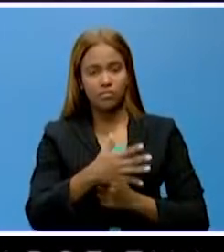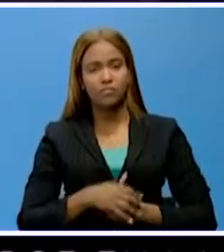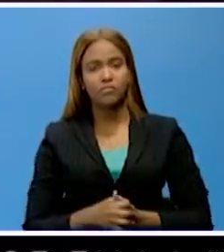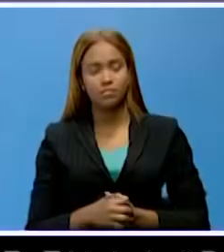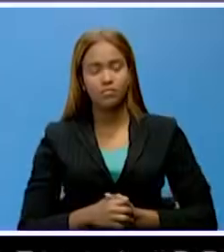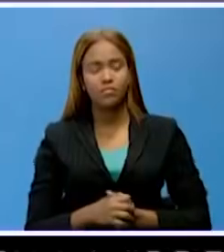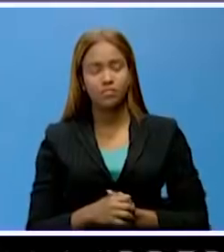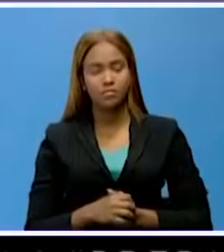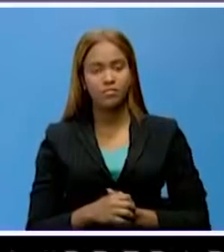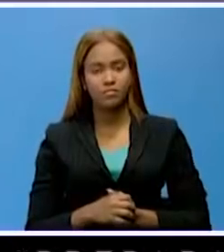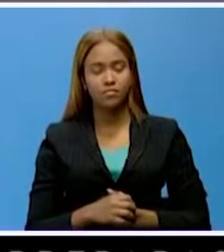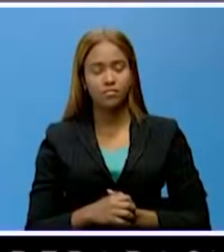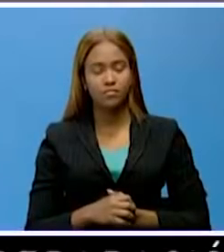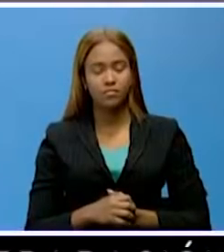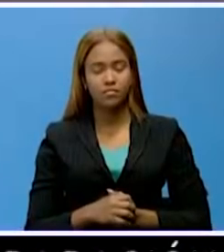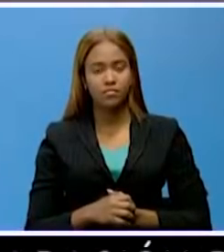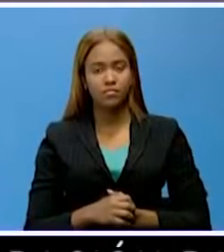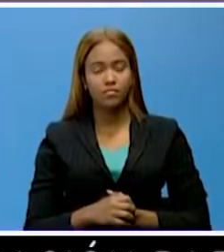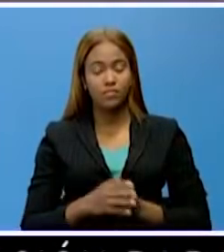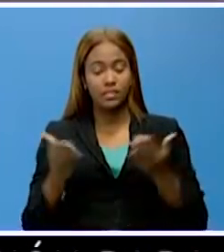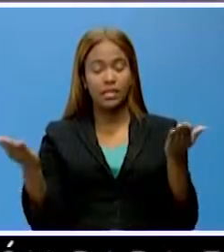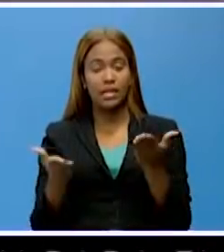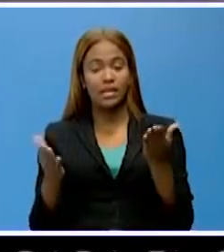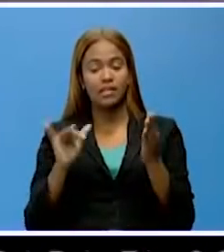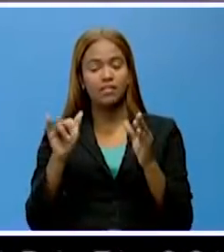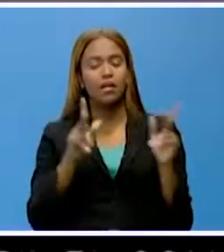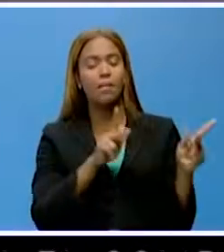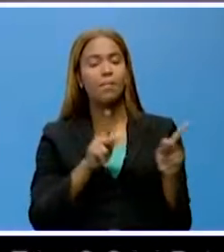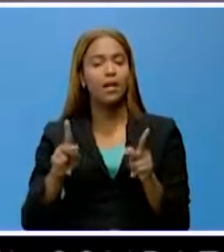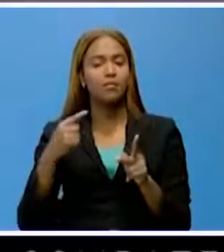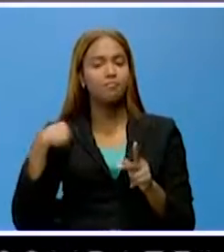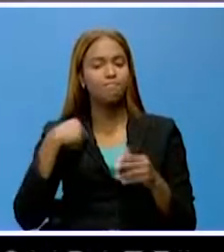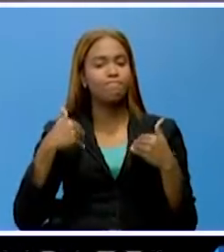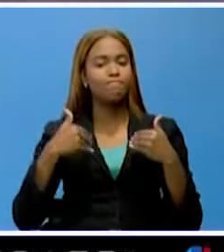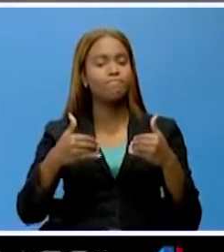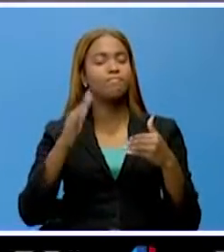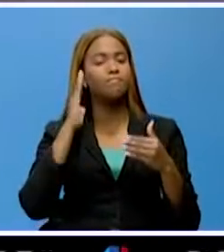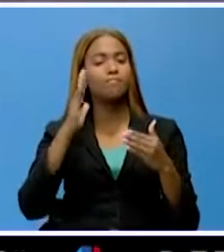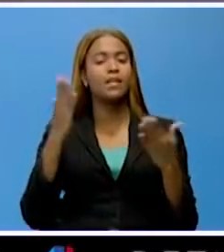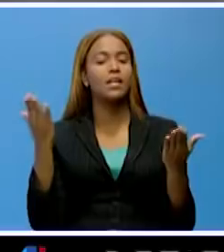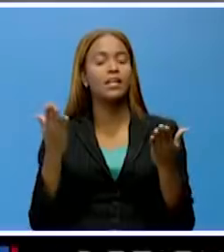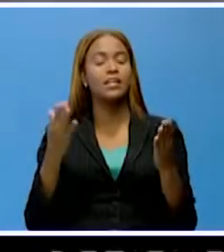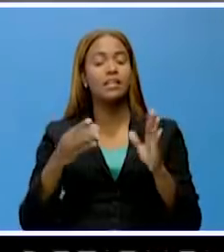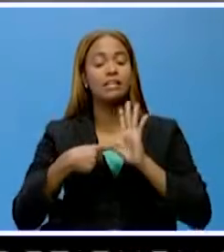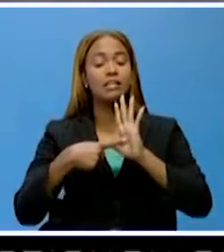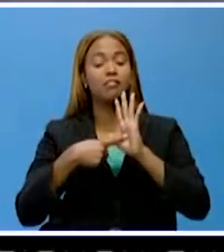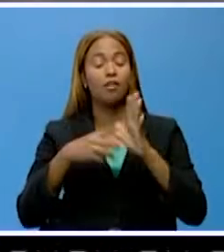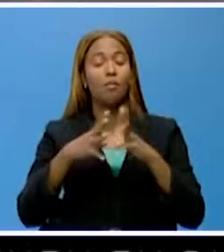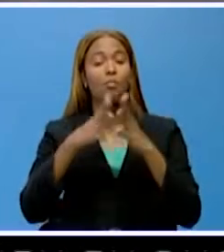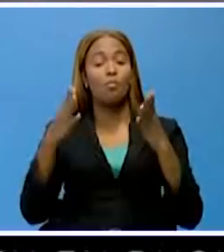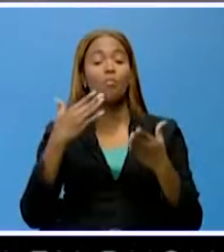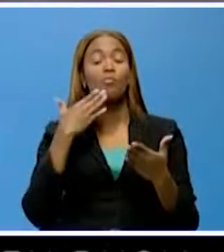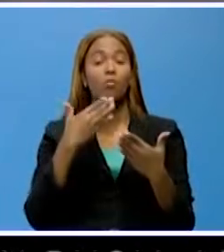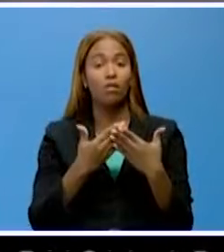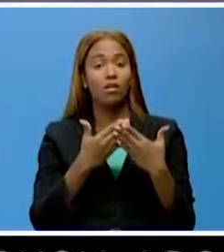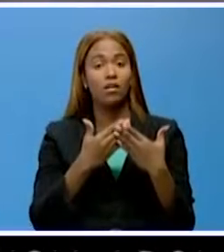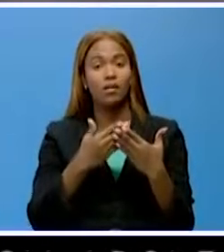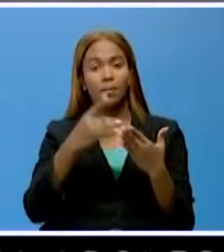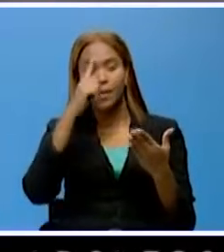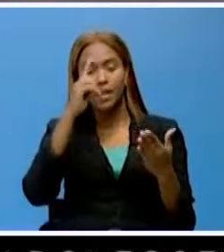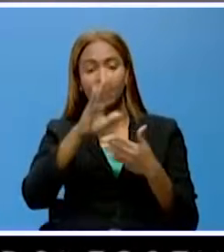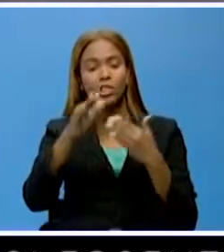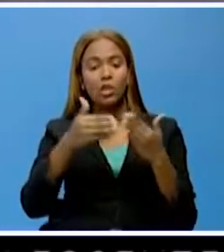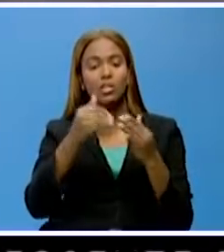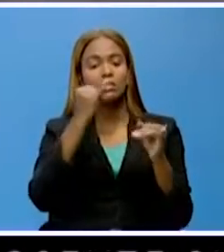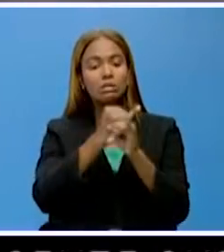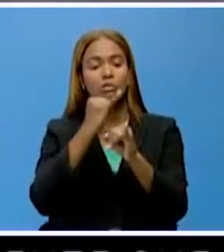querido. Aquí este plan funcionará como un eje transversal a través de todas